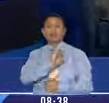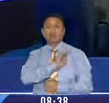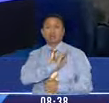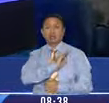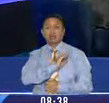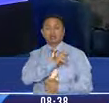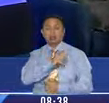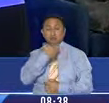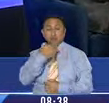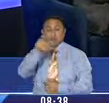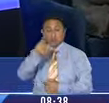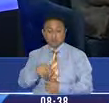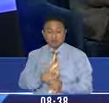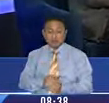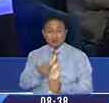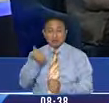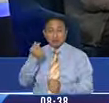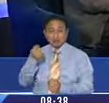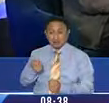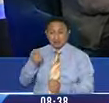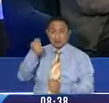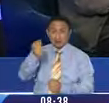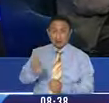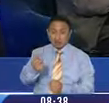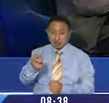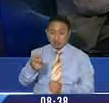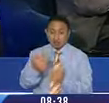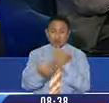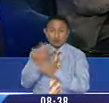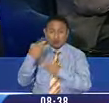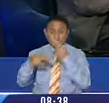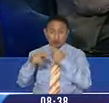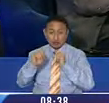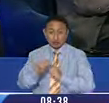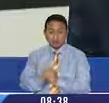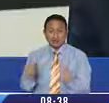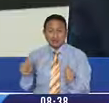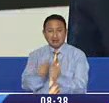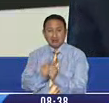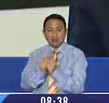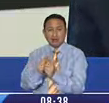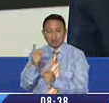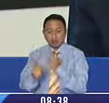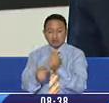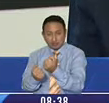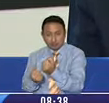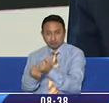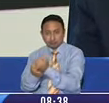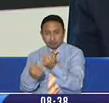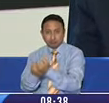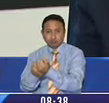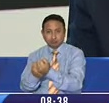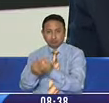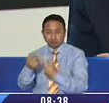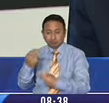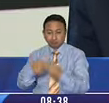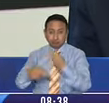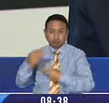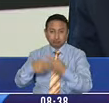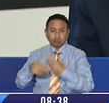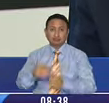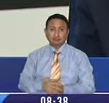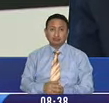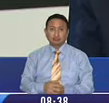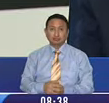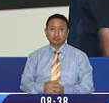mejores egresados darles capital semilla, pero además de capital semilla, acompañarles en el proceso de crecimiento de su